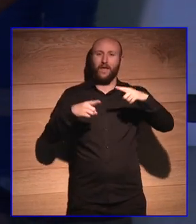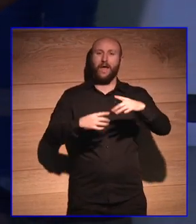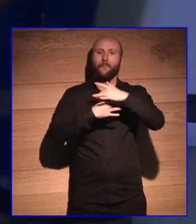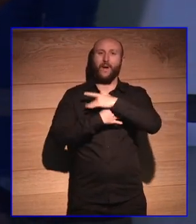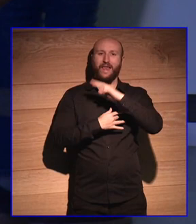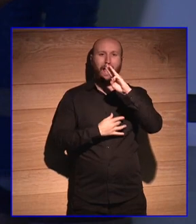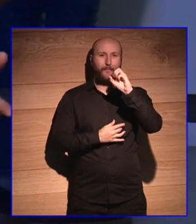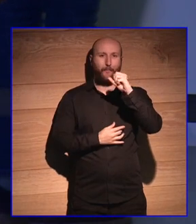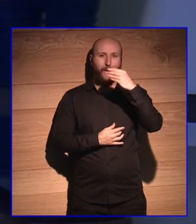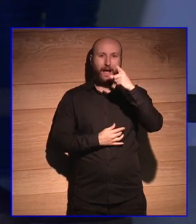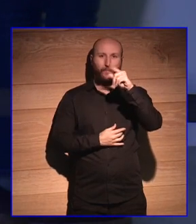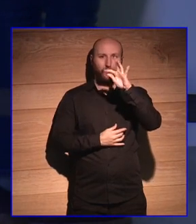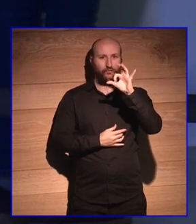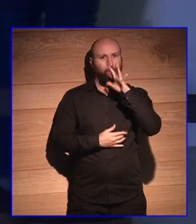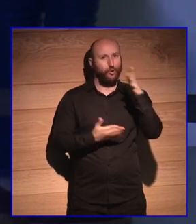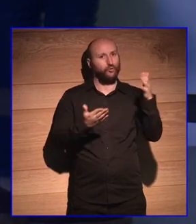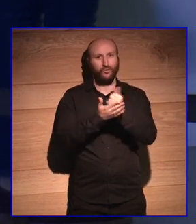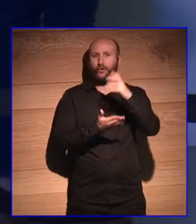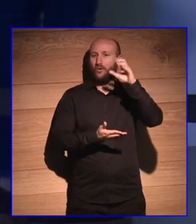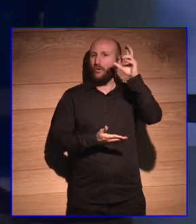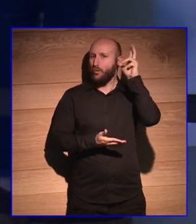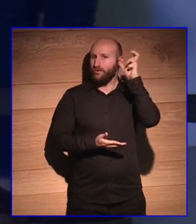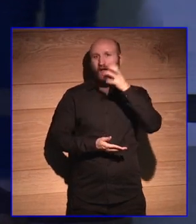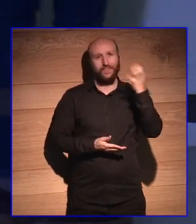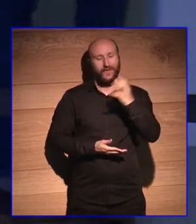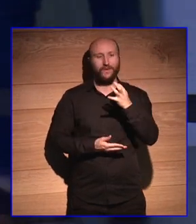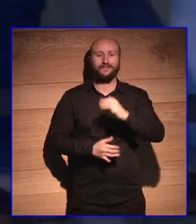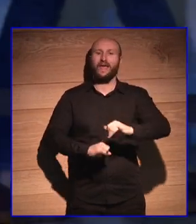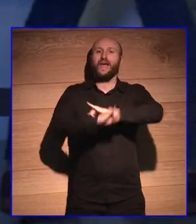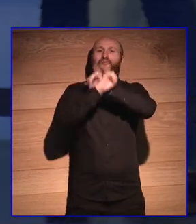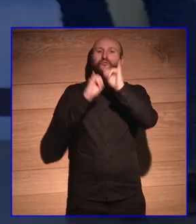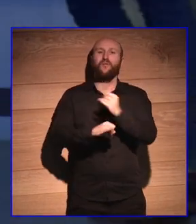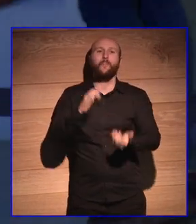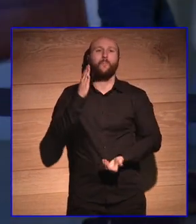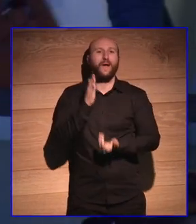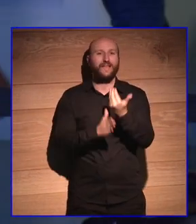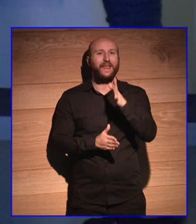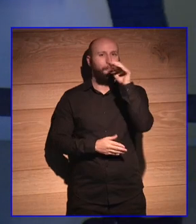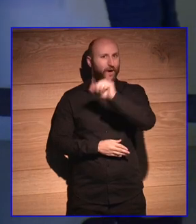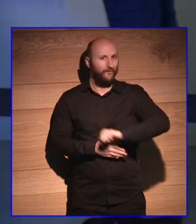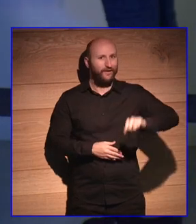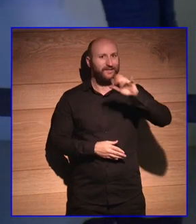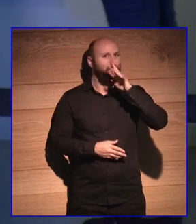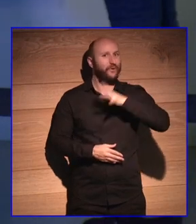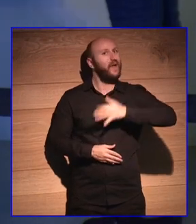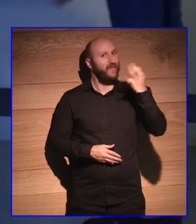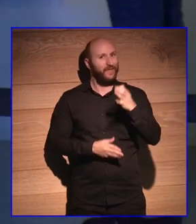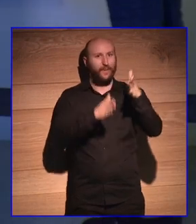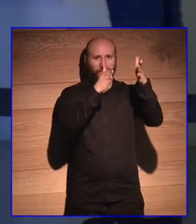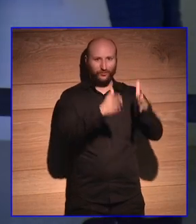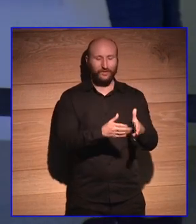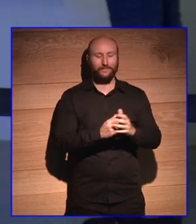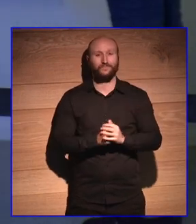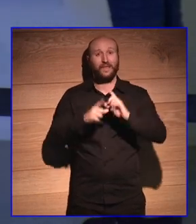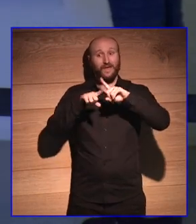algo que nos merecemos todos que pasen una mañana estupenda porque creo que lo merece la persona sus familiares